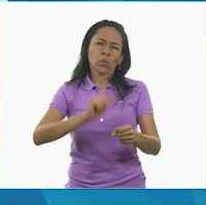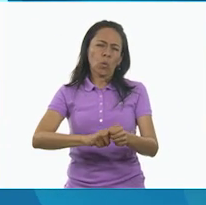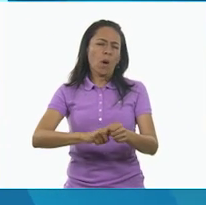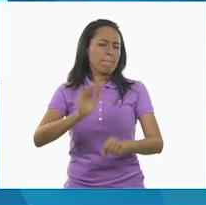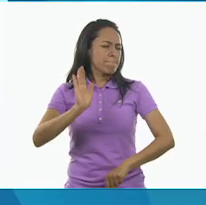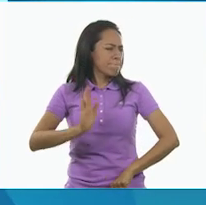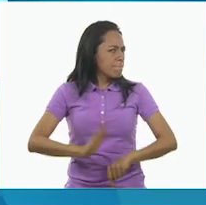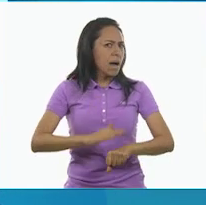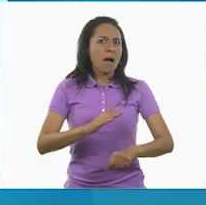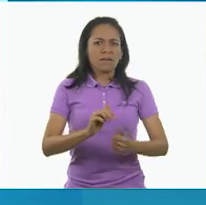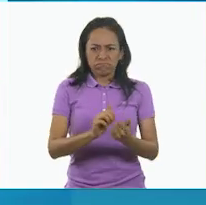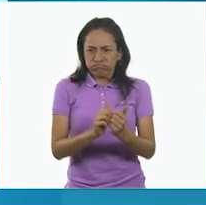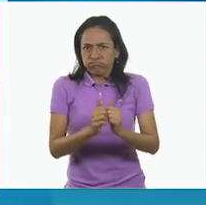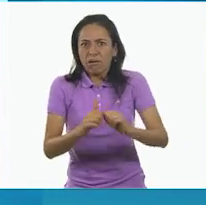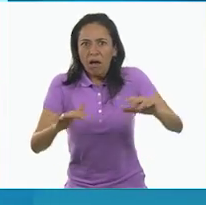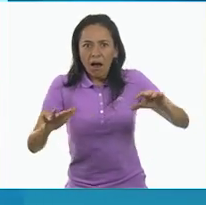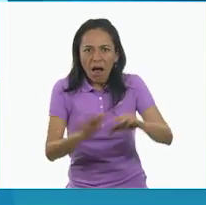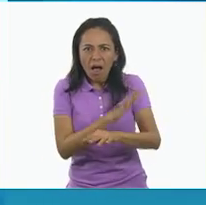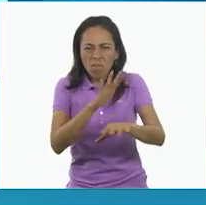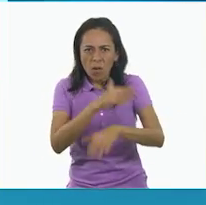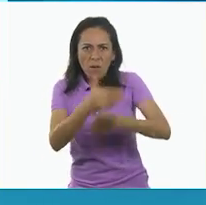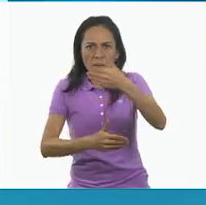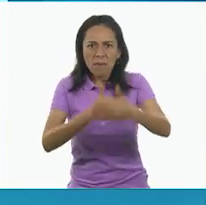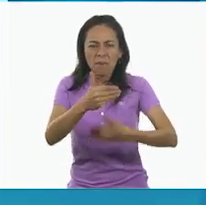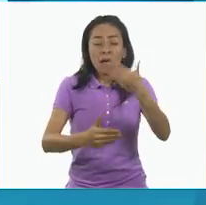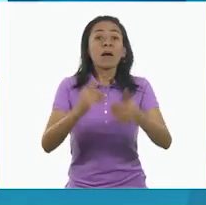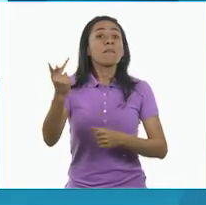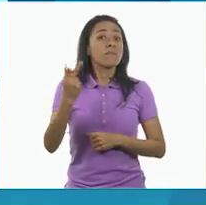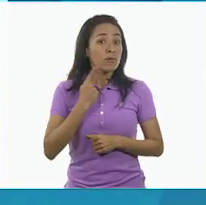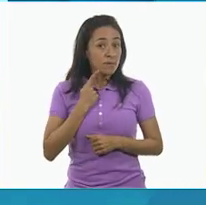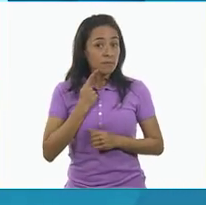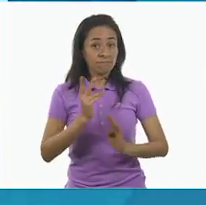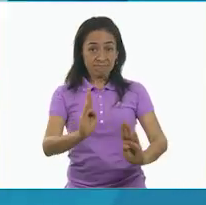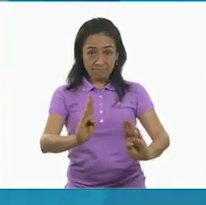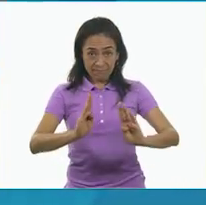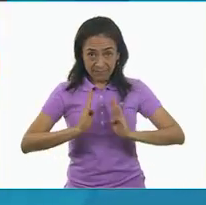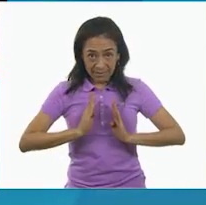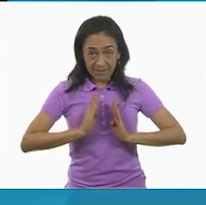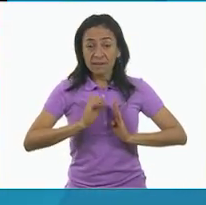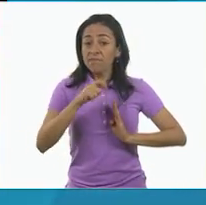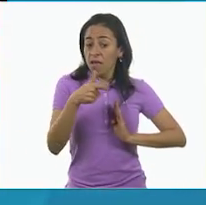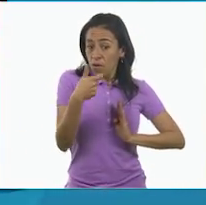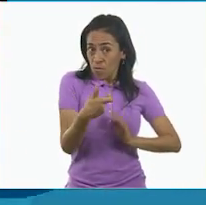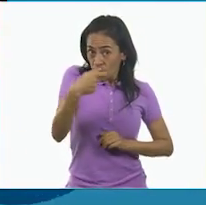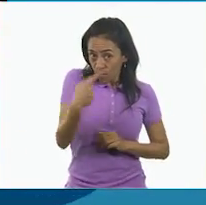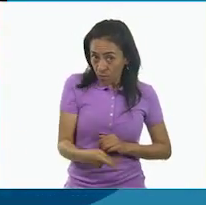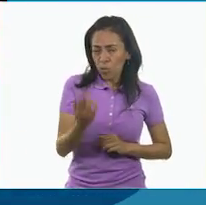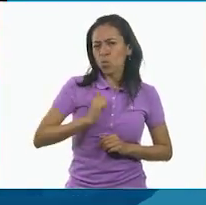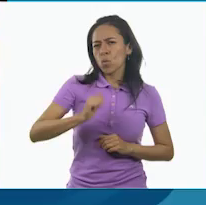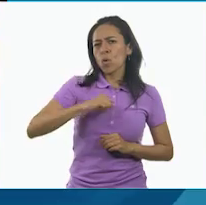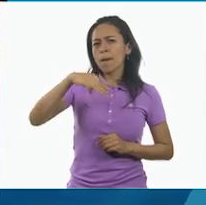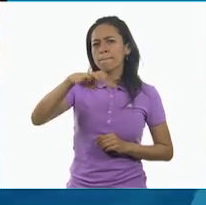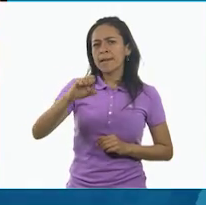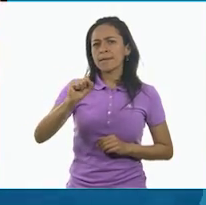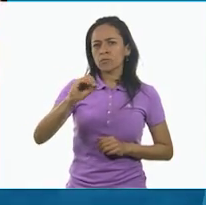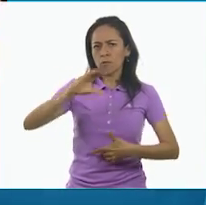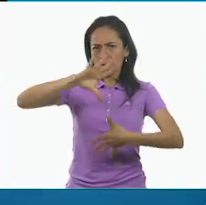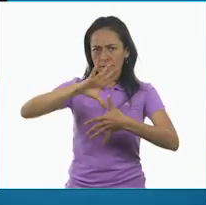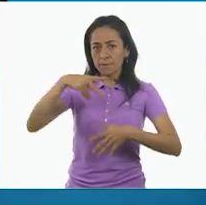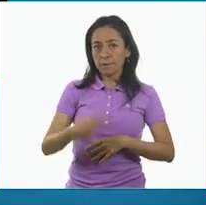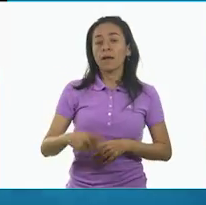mayor desarrollo político, militar y económico de Mesoamérica, como la cultura